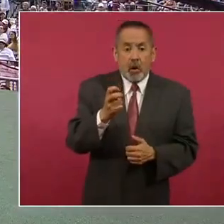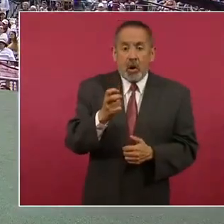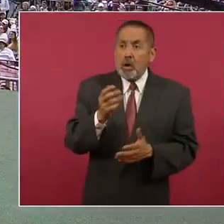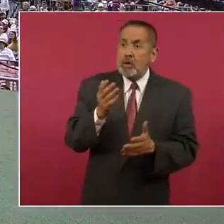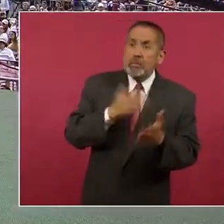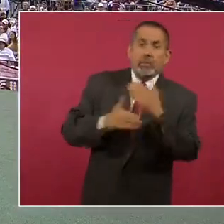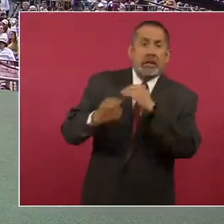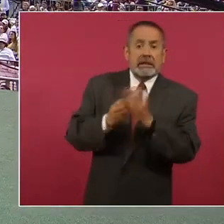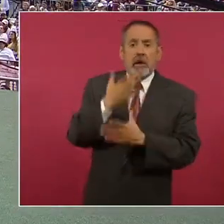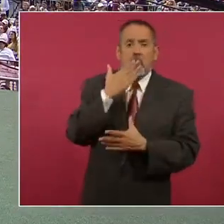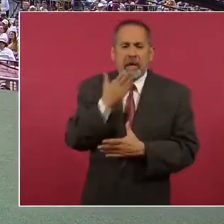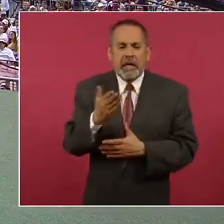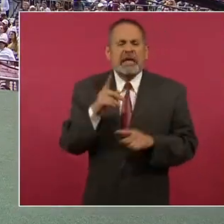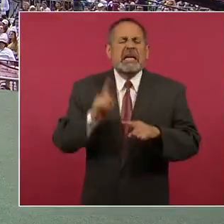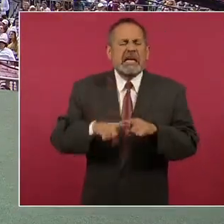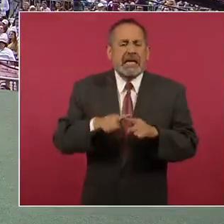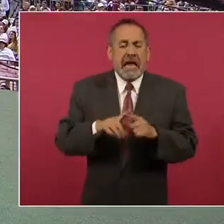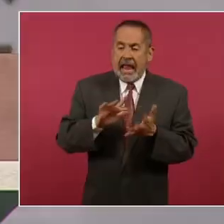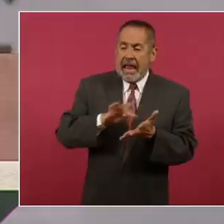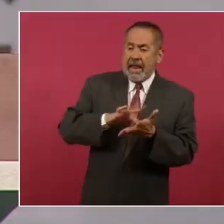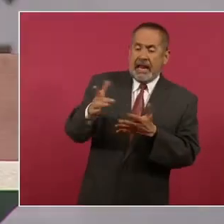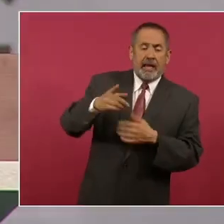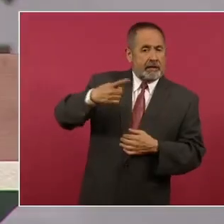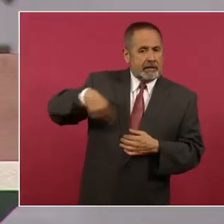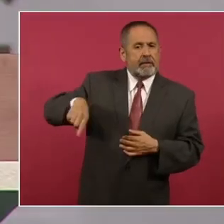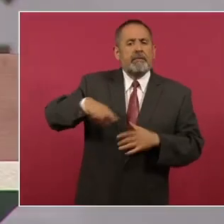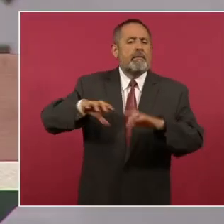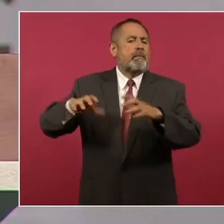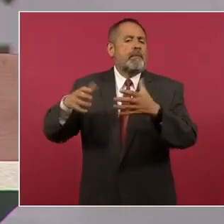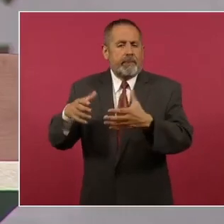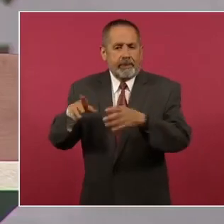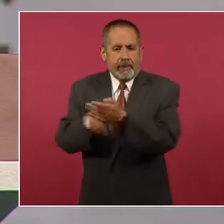éxito sin las cualidades